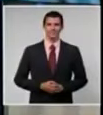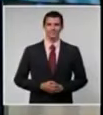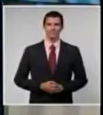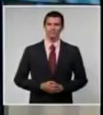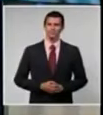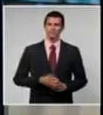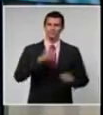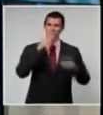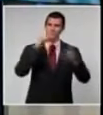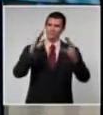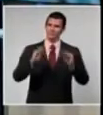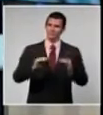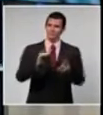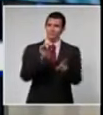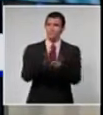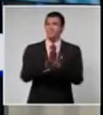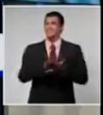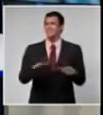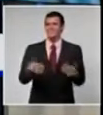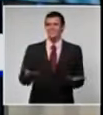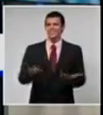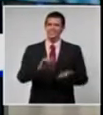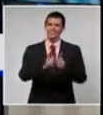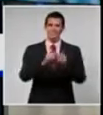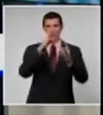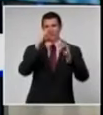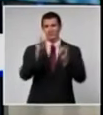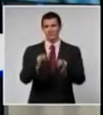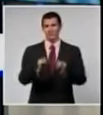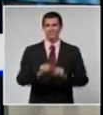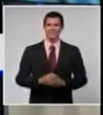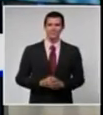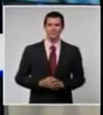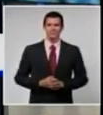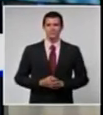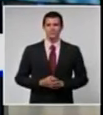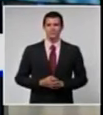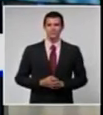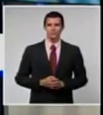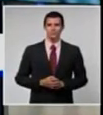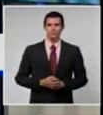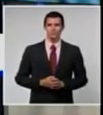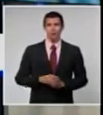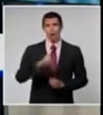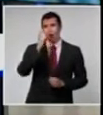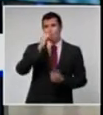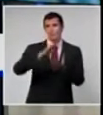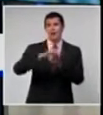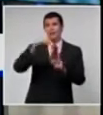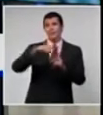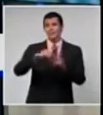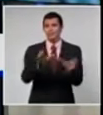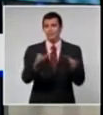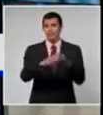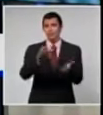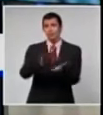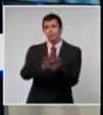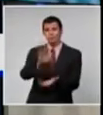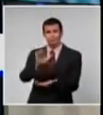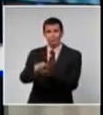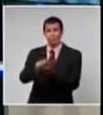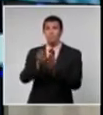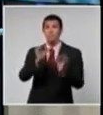Buenas noches, ya comenzamos nuestro segmento deportivo en la emisión estelar. El receptor matancero Ariel Martínez conectó hoy su